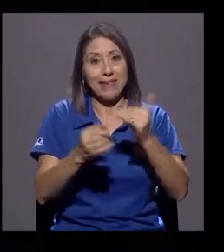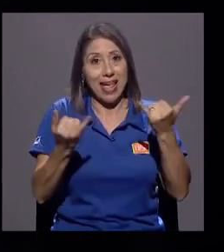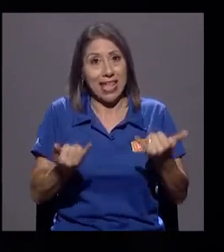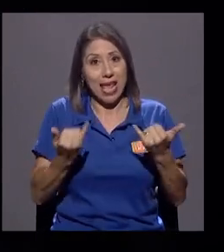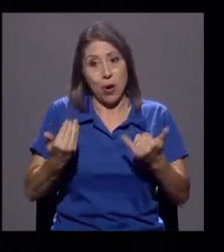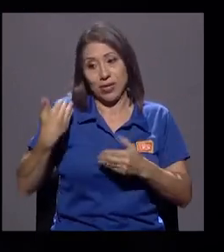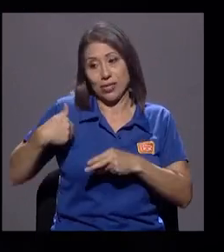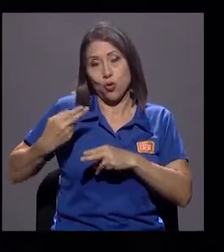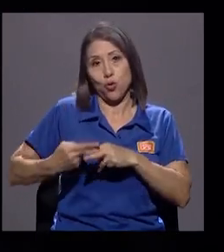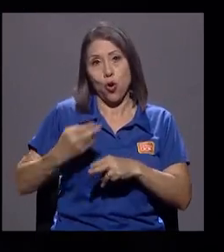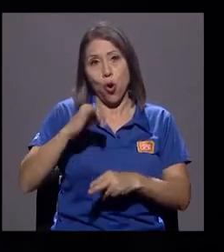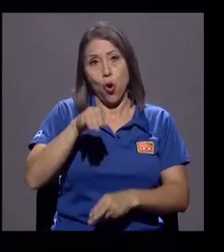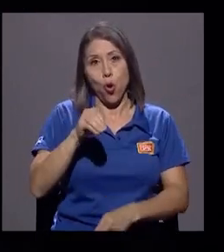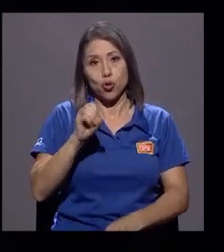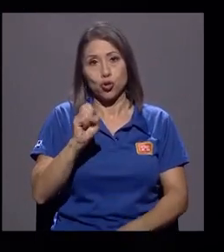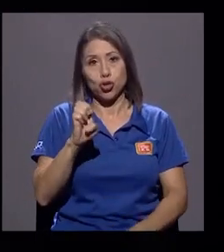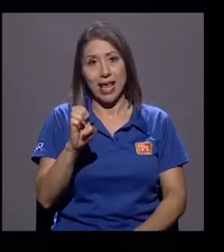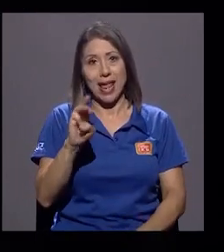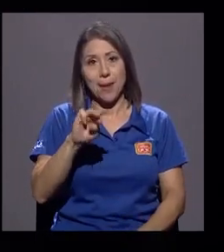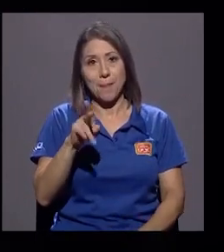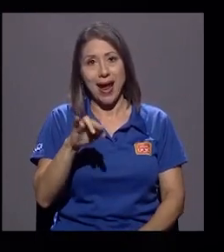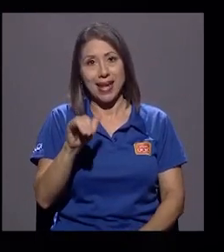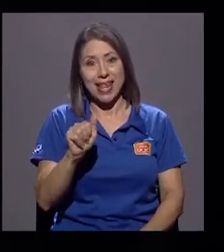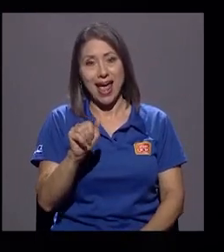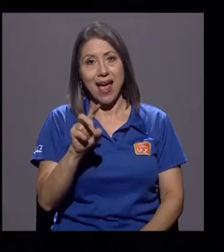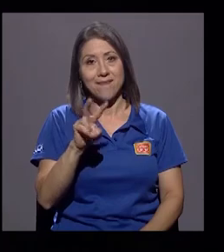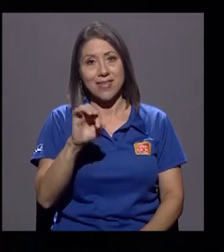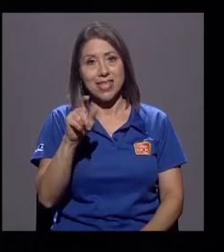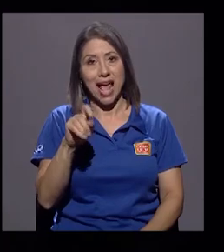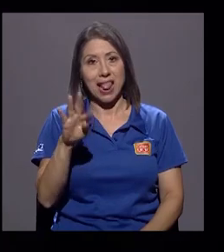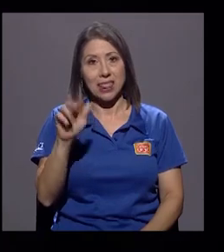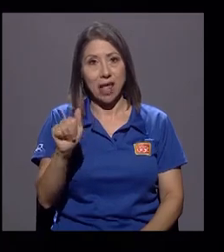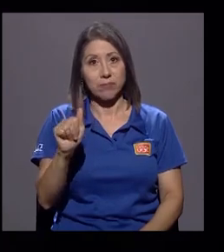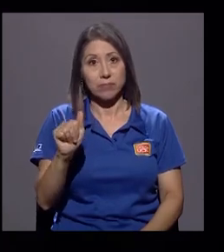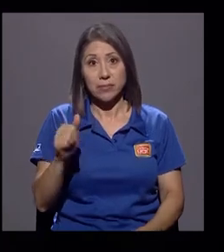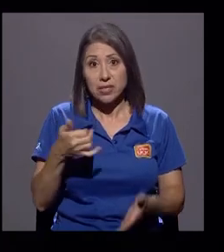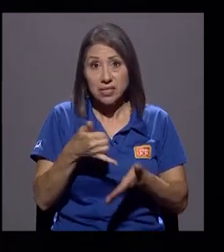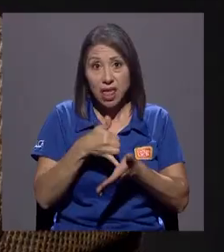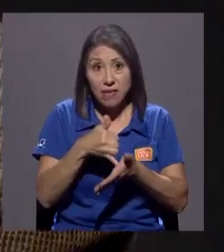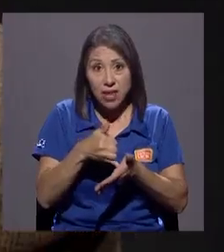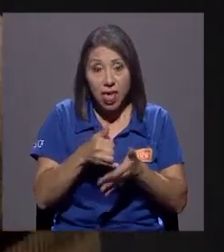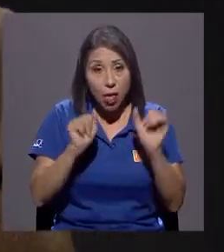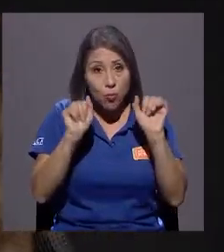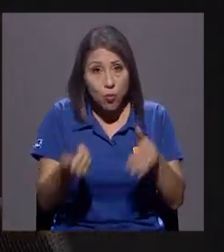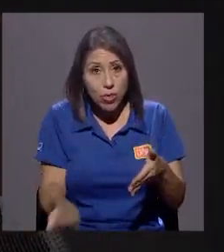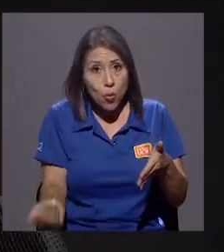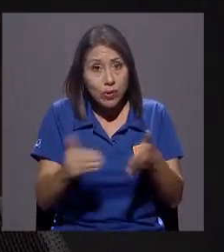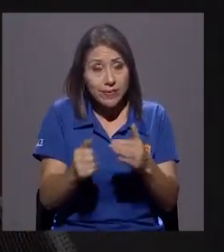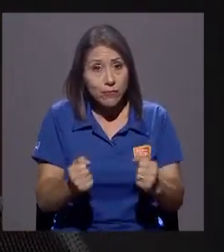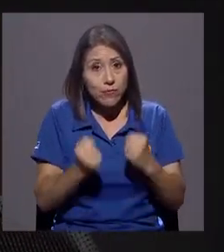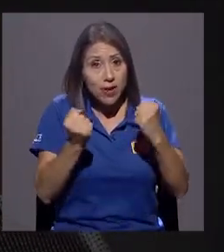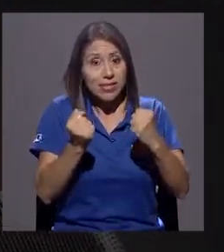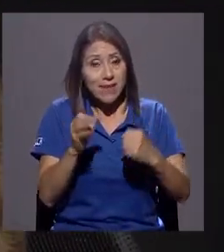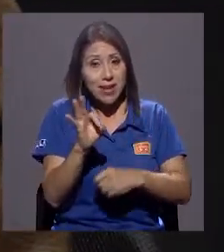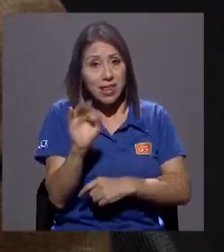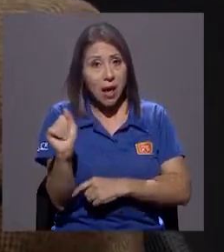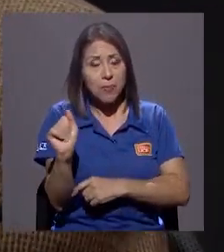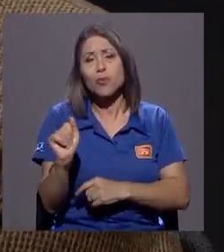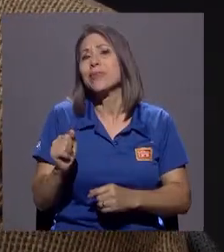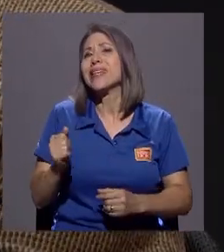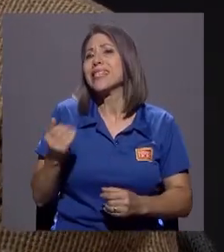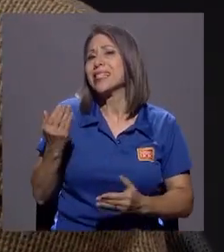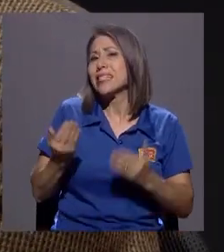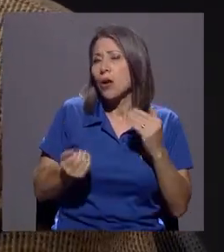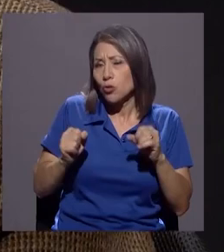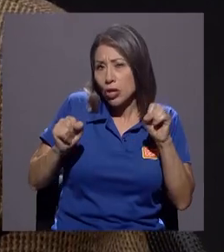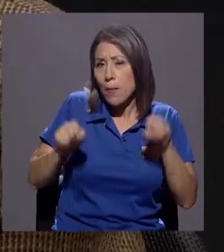al señor josé maría villalta se ha debilitado y puede volver a tener fuerza el frente amplio según lo que según lo que podría ser